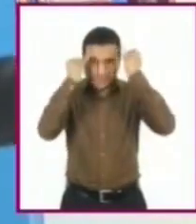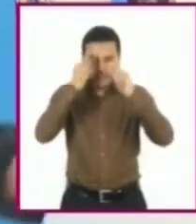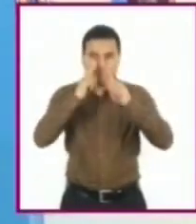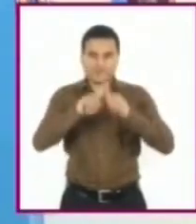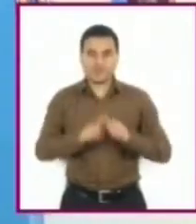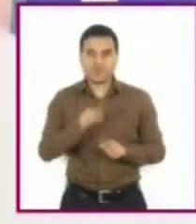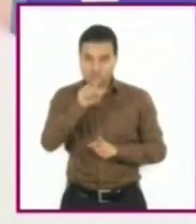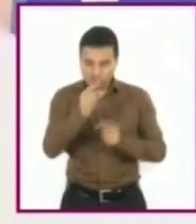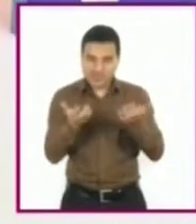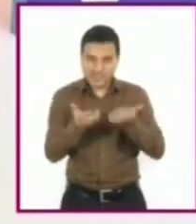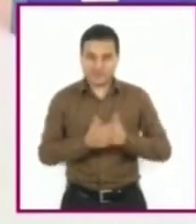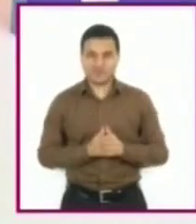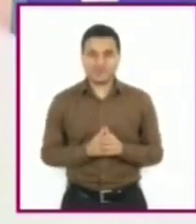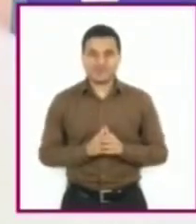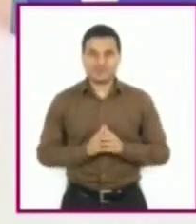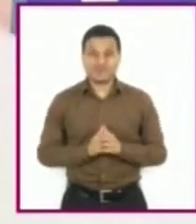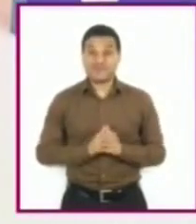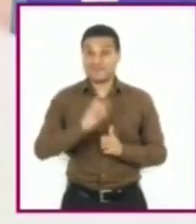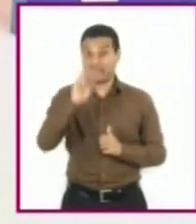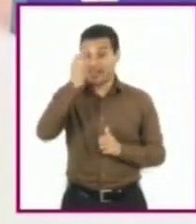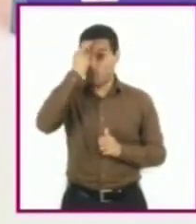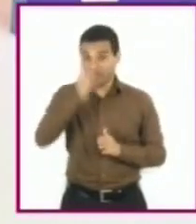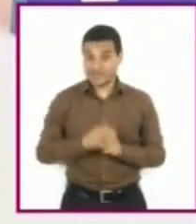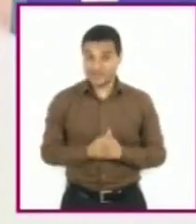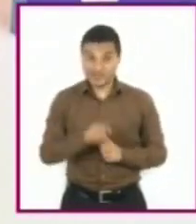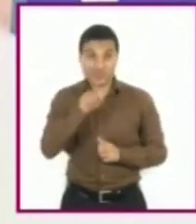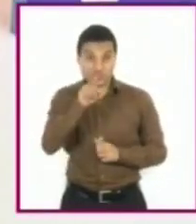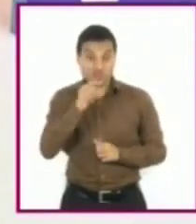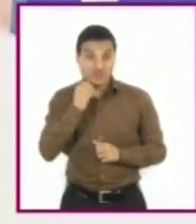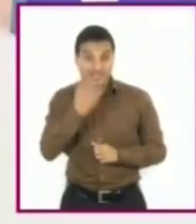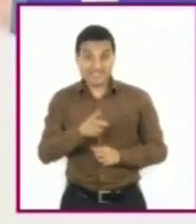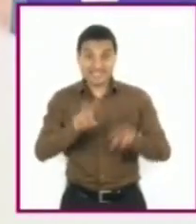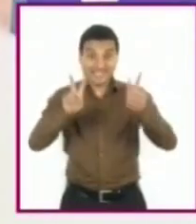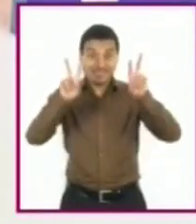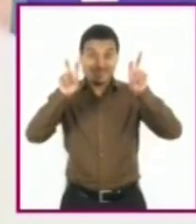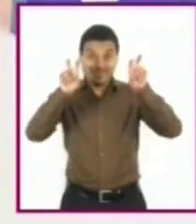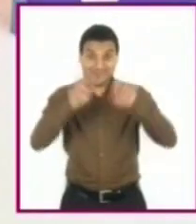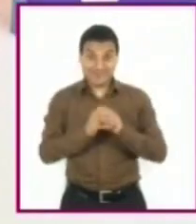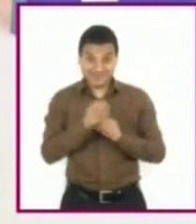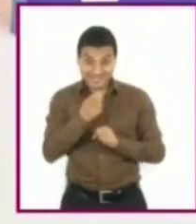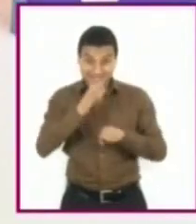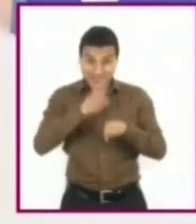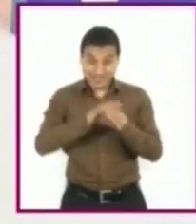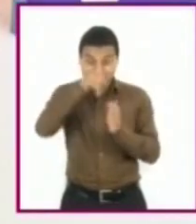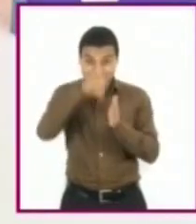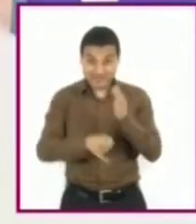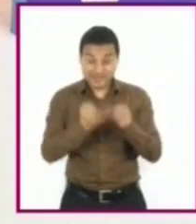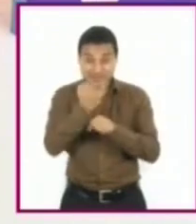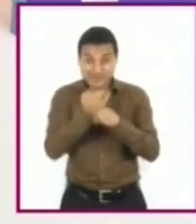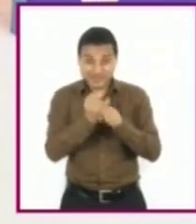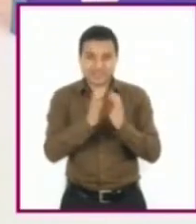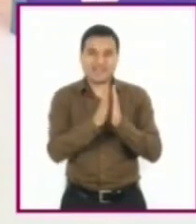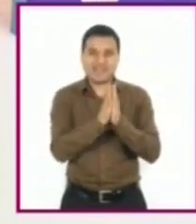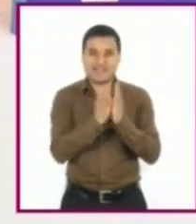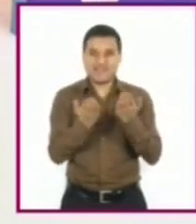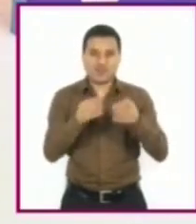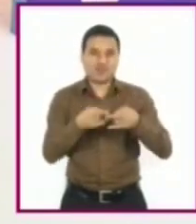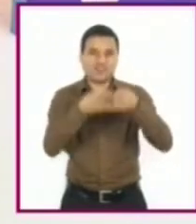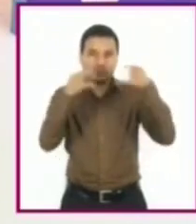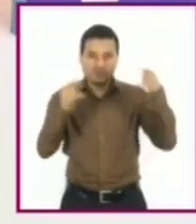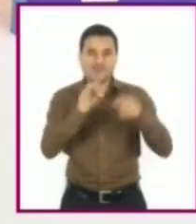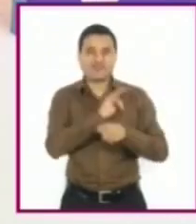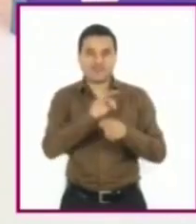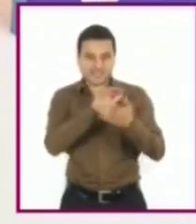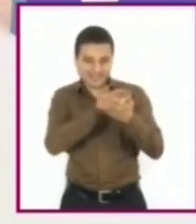manos a la obra. Recuerda que si quieres reforzar o profundizar este contenido, lo encontrarás en tu libro de texto de historia, en